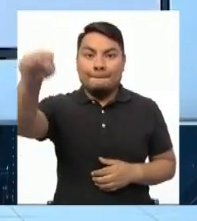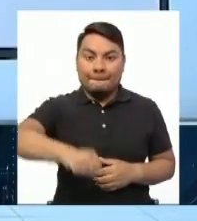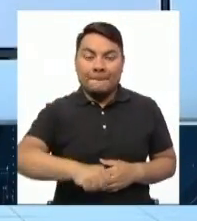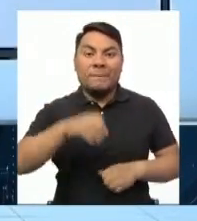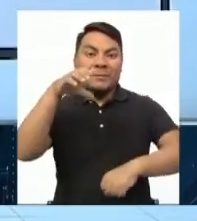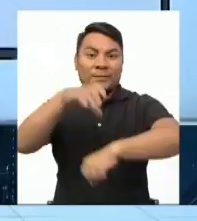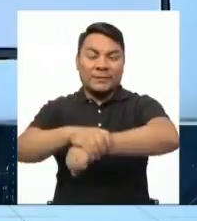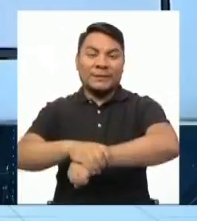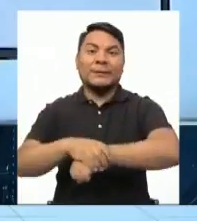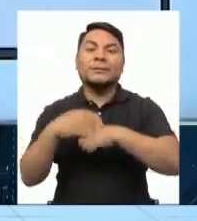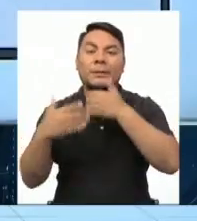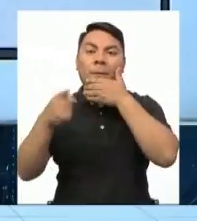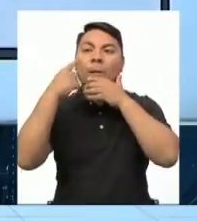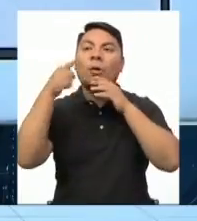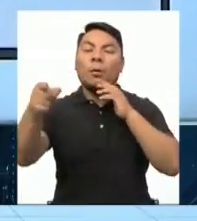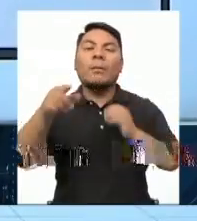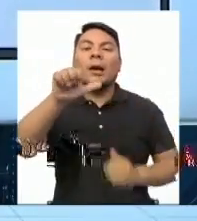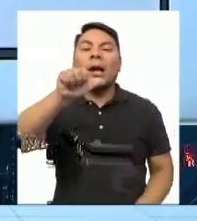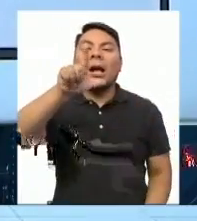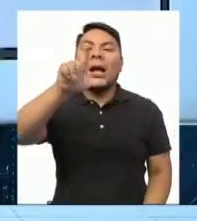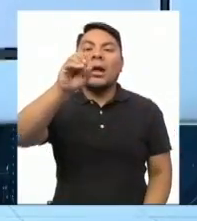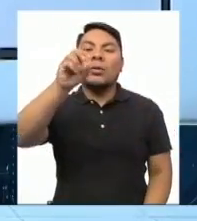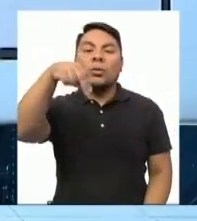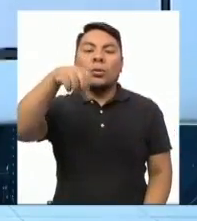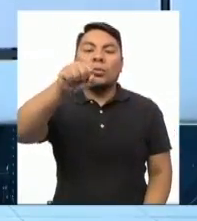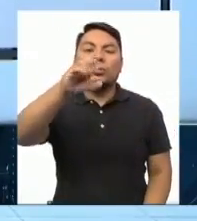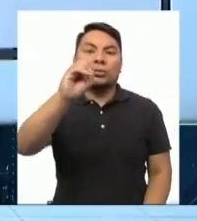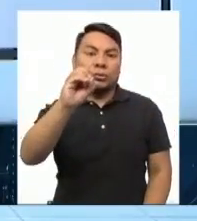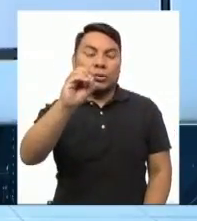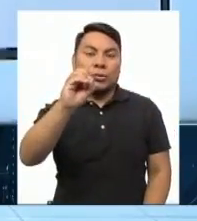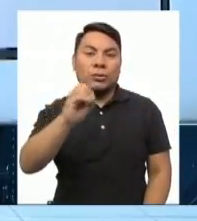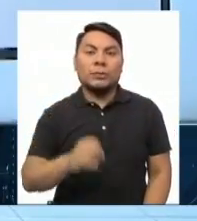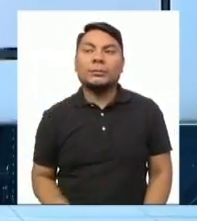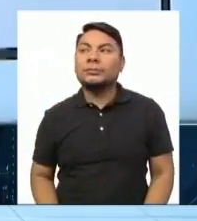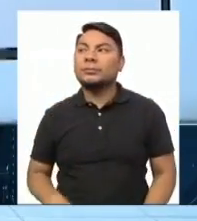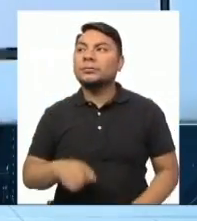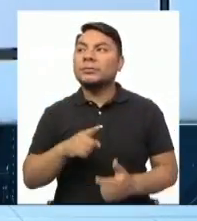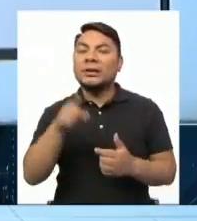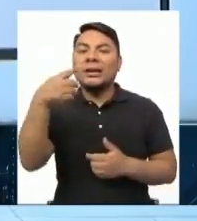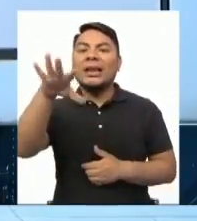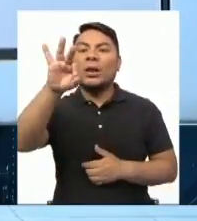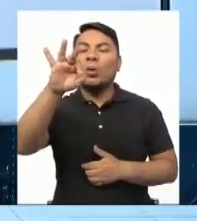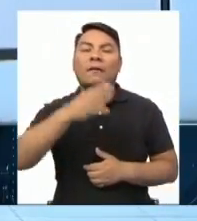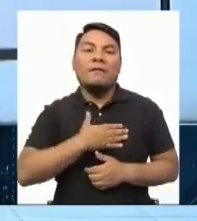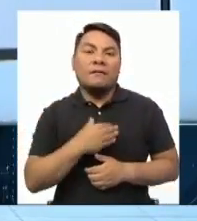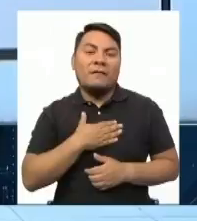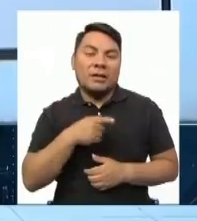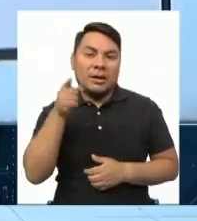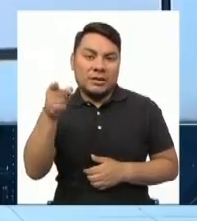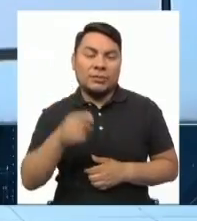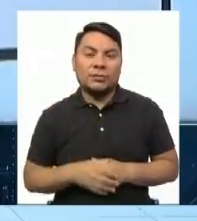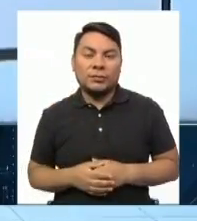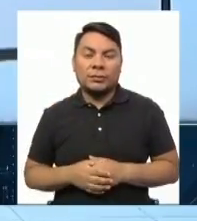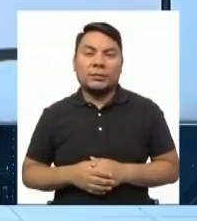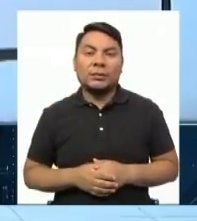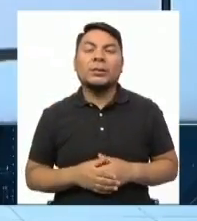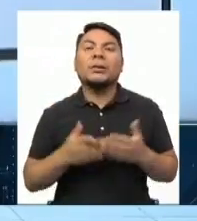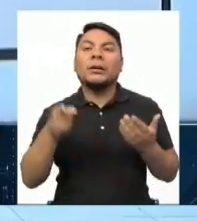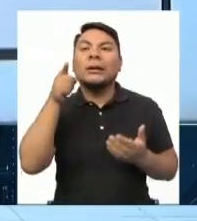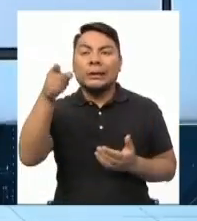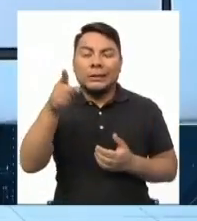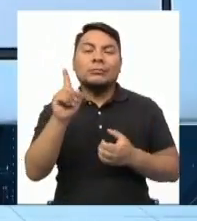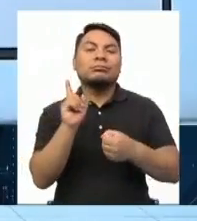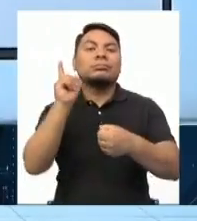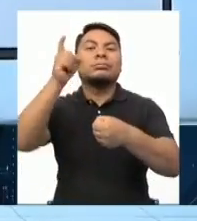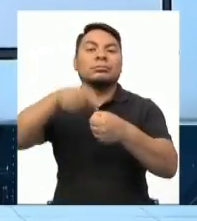capturado Joel Alonso Castro Gil, 19 años, alias Angelito, presunto